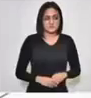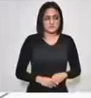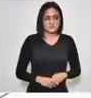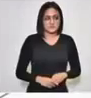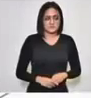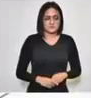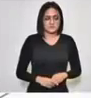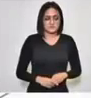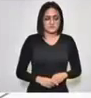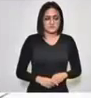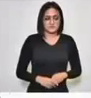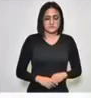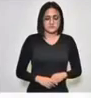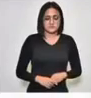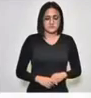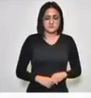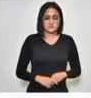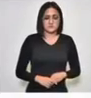Sí, es cierto.